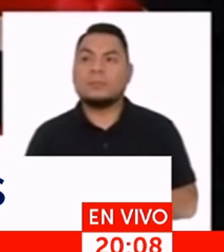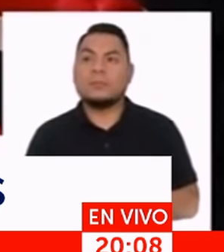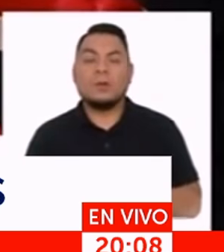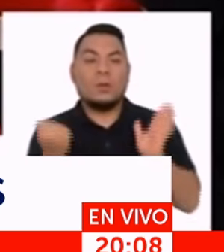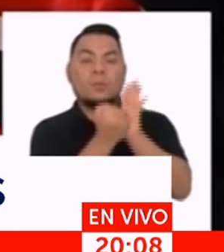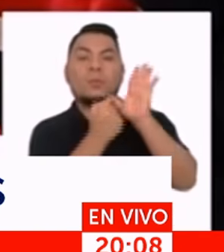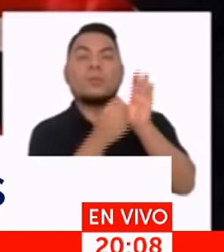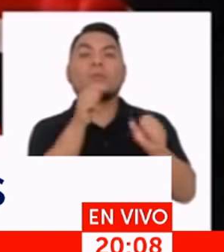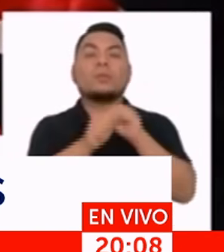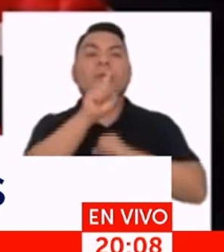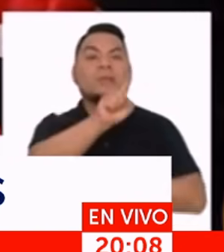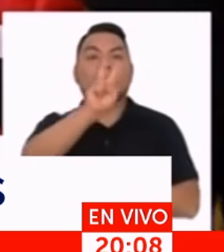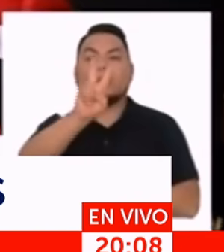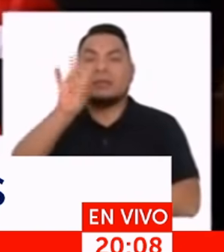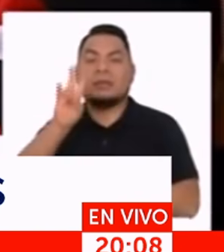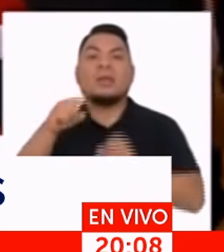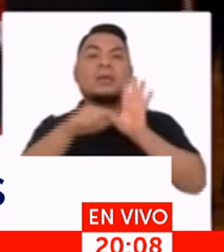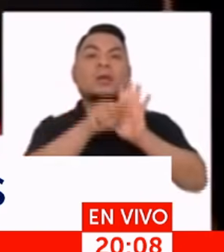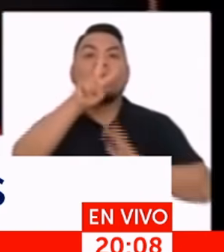Resolución Suprema número